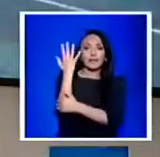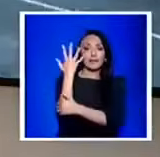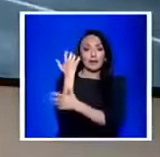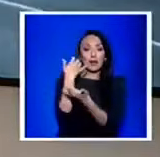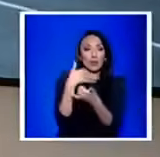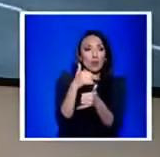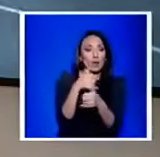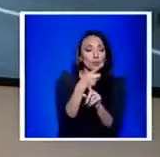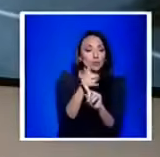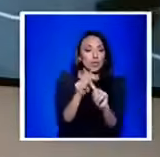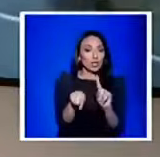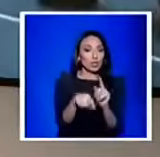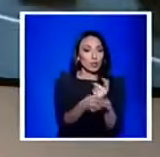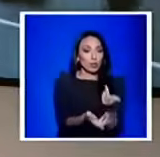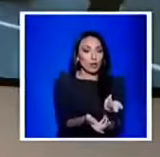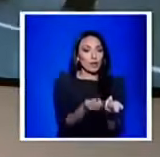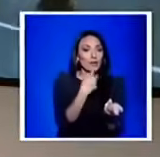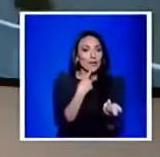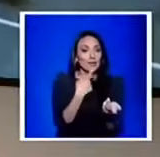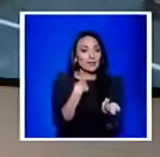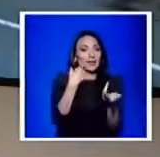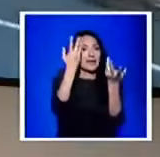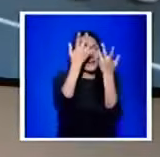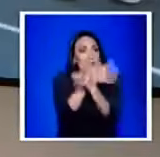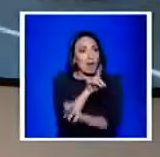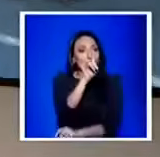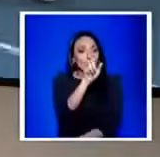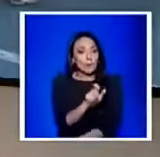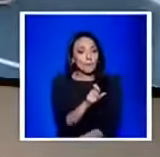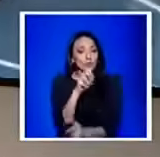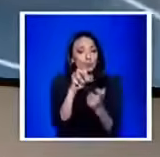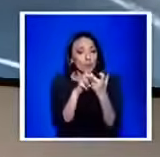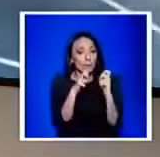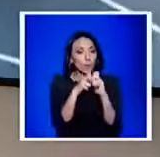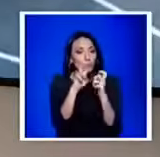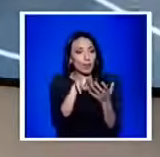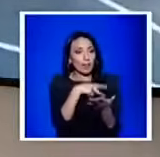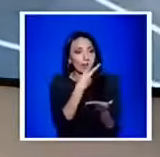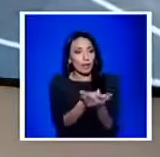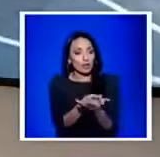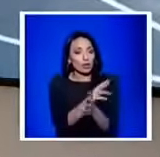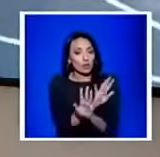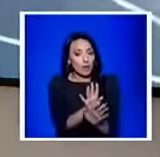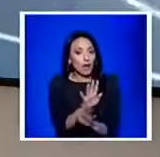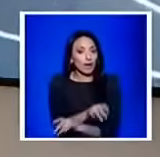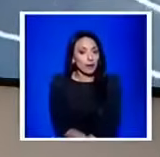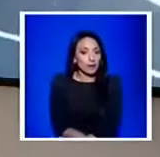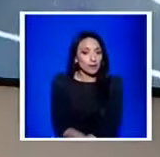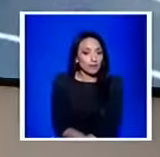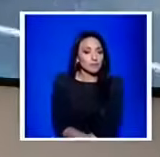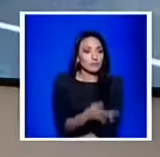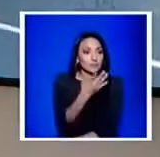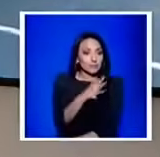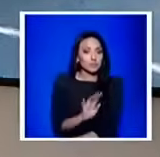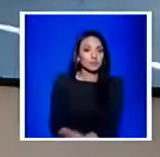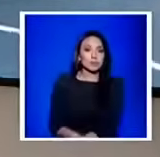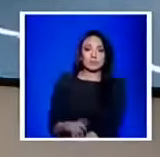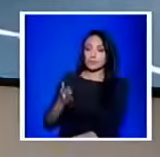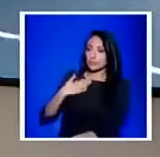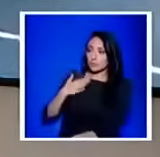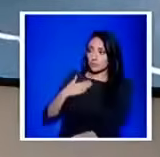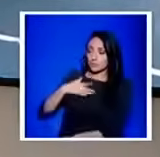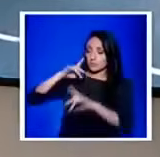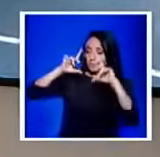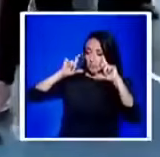usted me dice, lo que más me preocupa es que usted me cuenta que ya existe un incidente, un antecedente, o sea, sí, ya un sí, chico sí, sufrió. Aquí tengo un registro